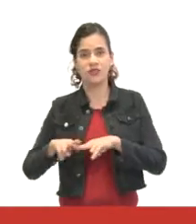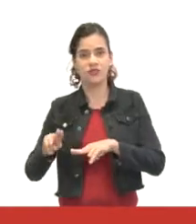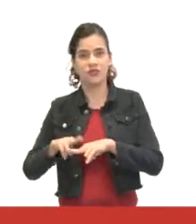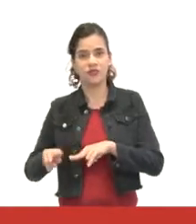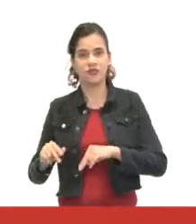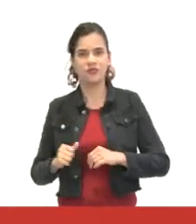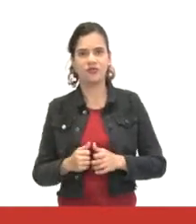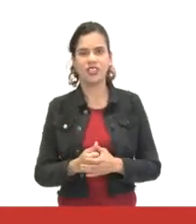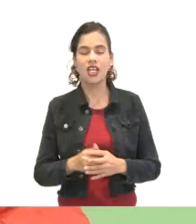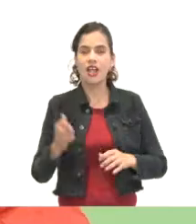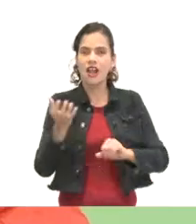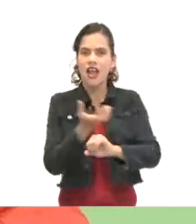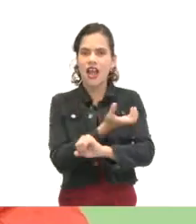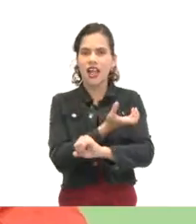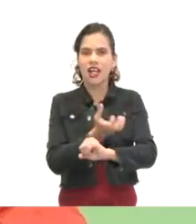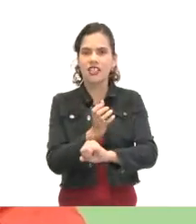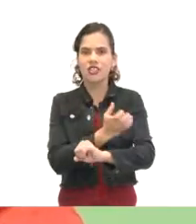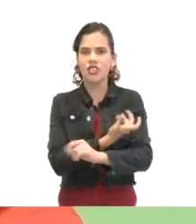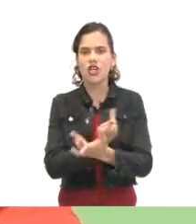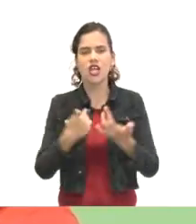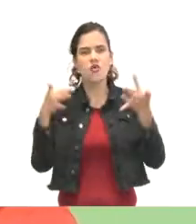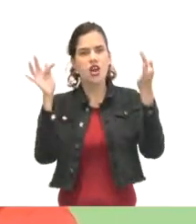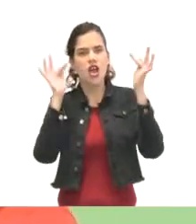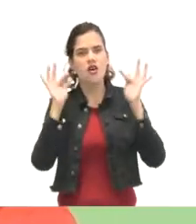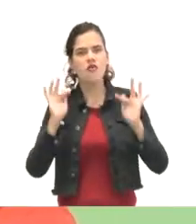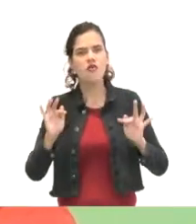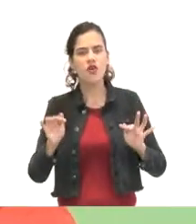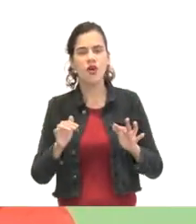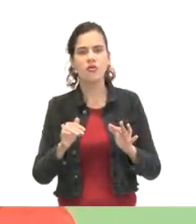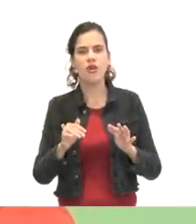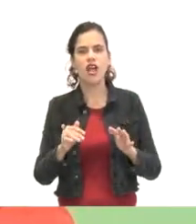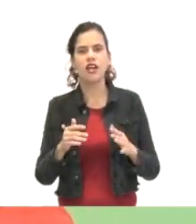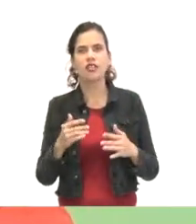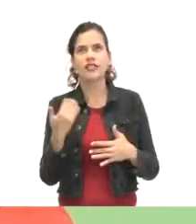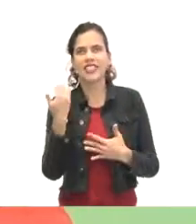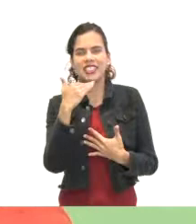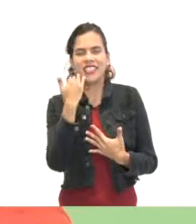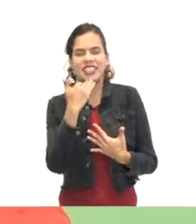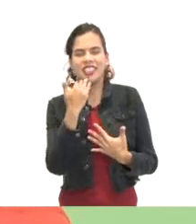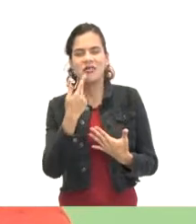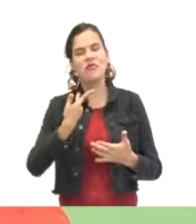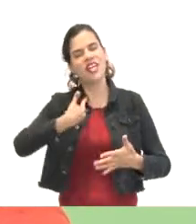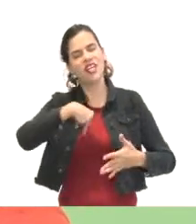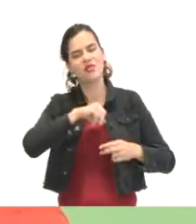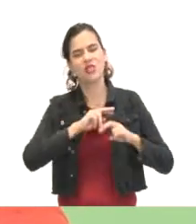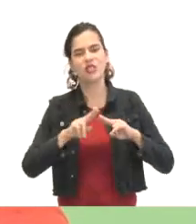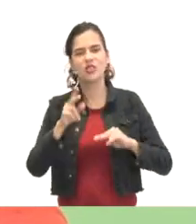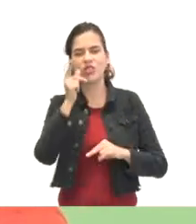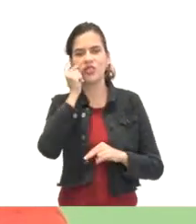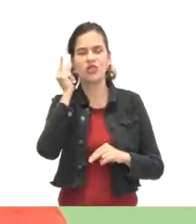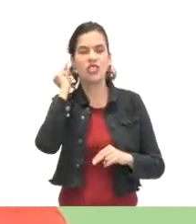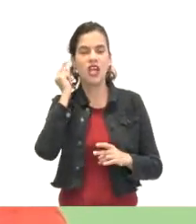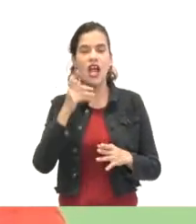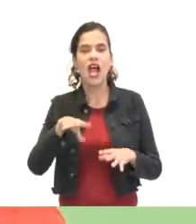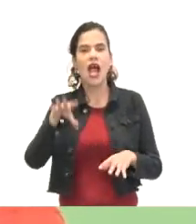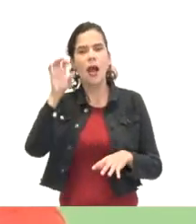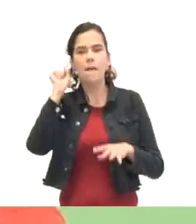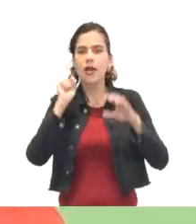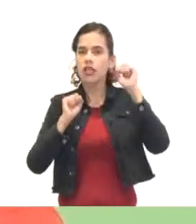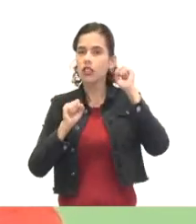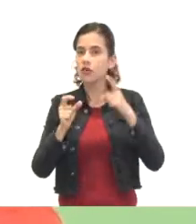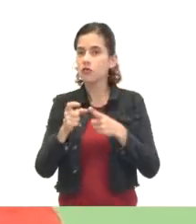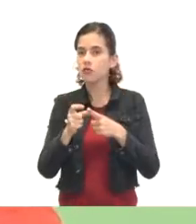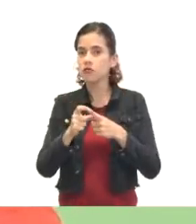infantiles. Las canciones es una forma amena para que nuestras niñas y niños aprendan